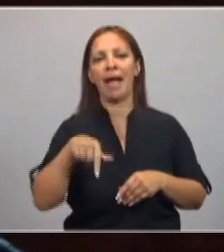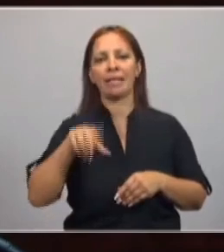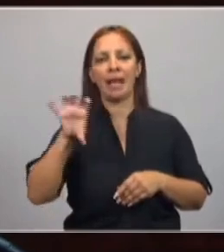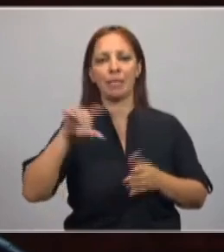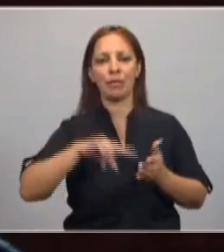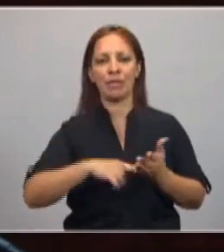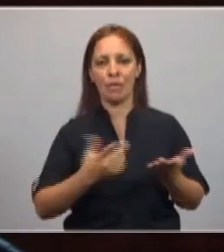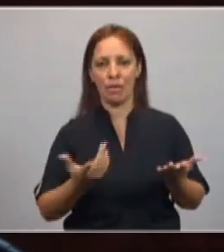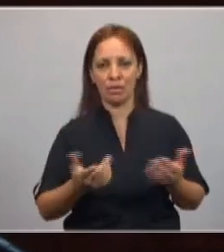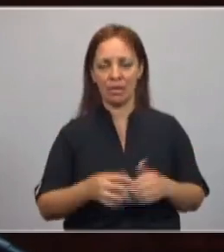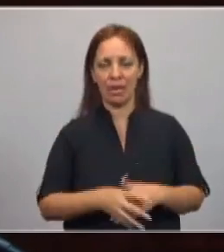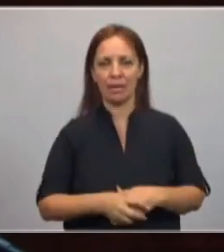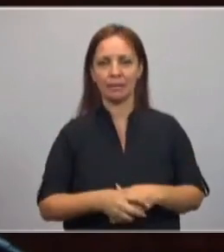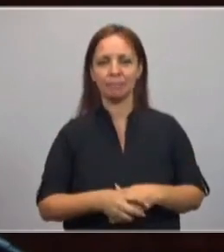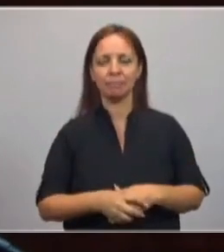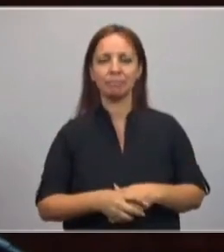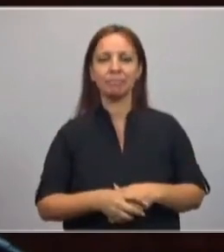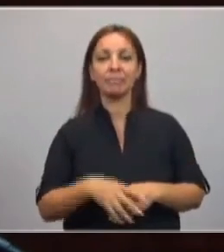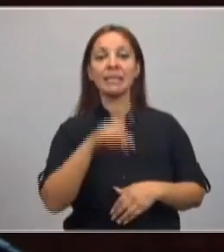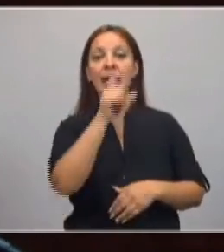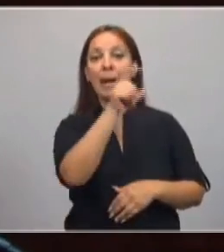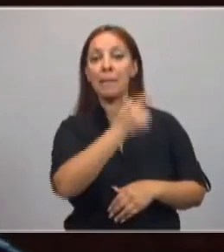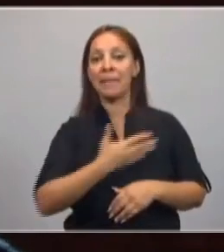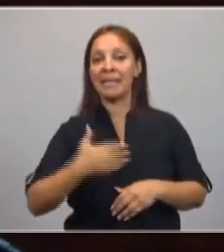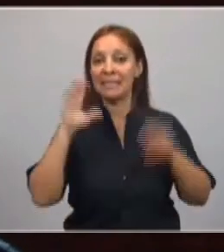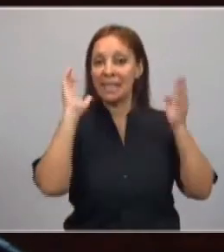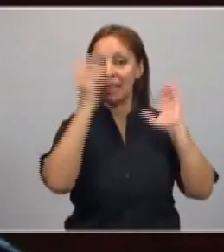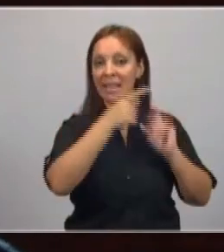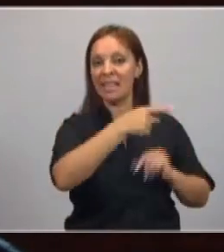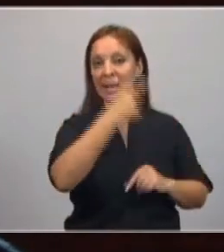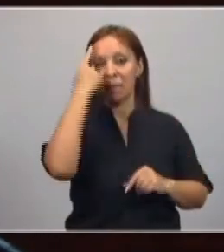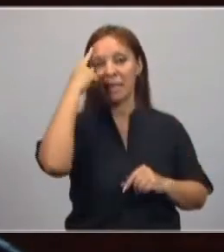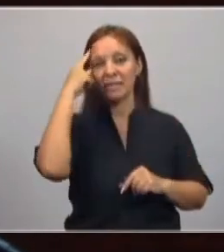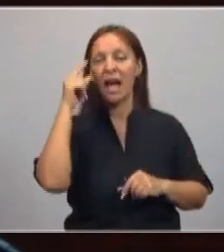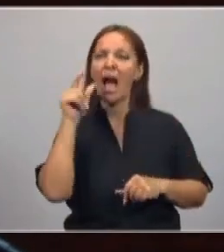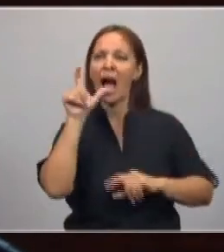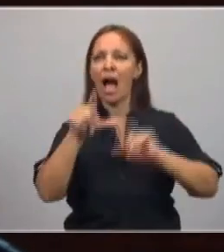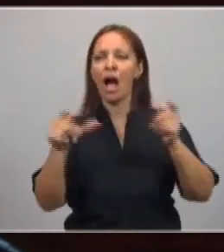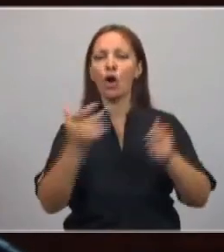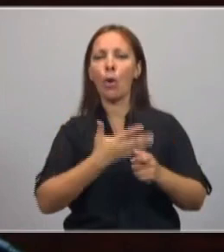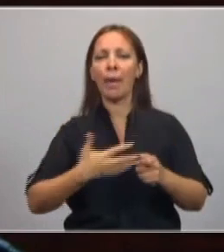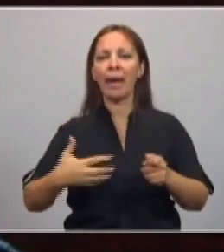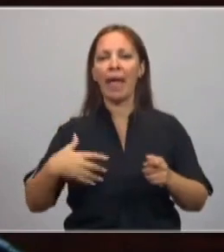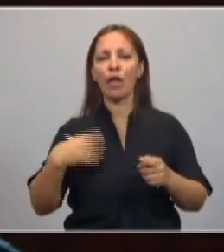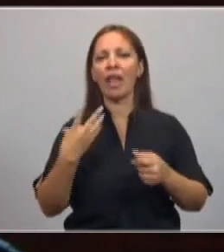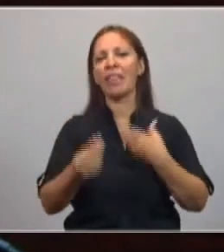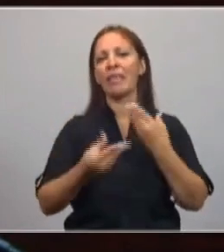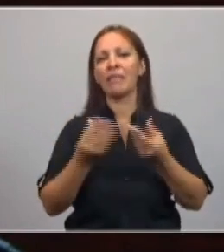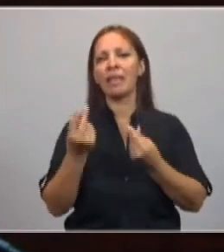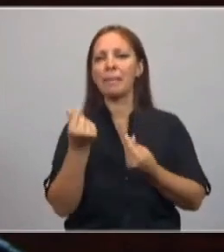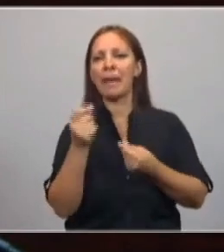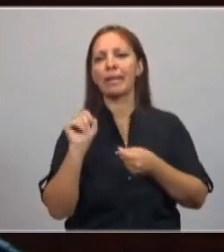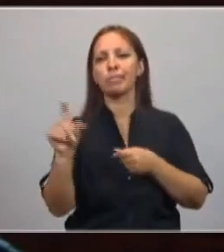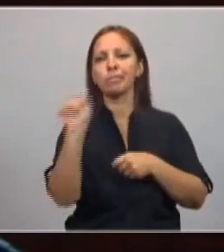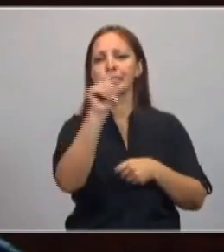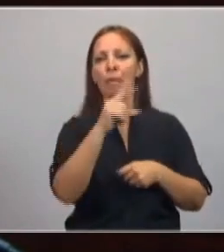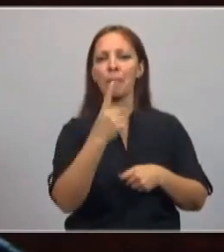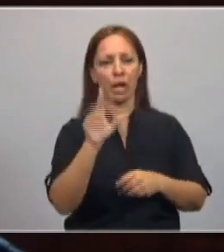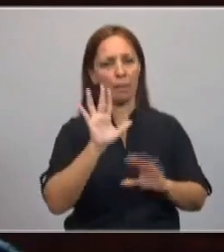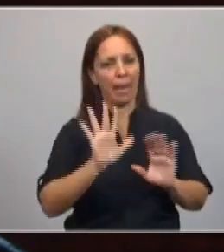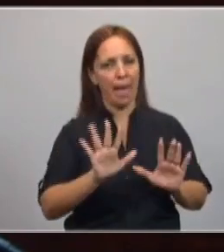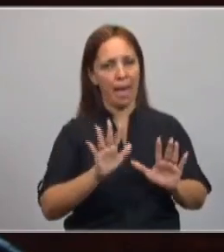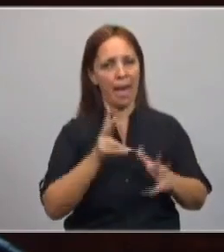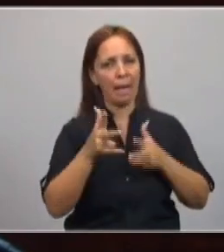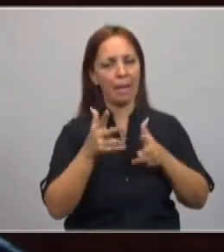en particular. Para el presidente los gobernadores solo defienden cajas políticas, pero hay que poner las cosas en su